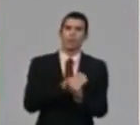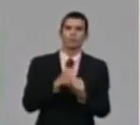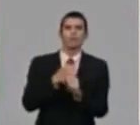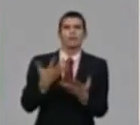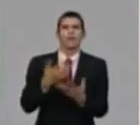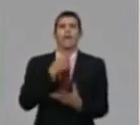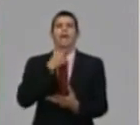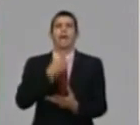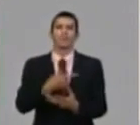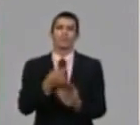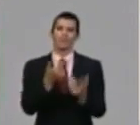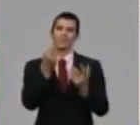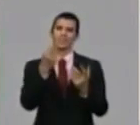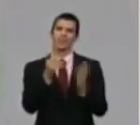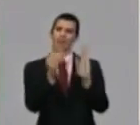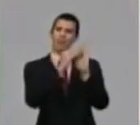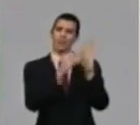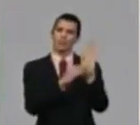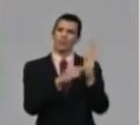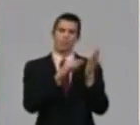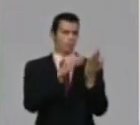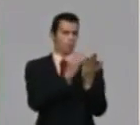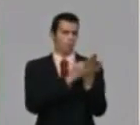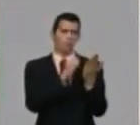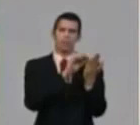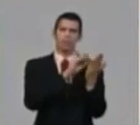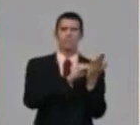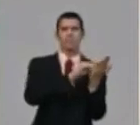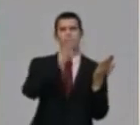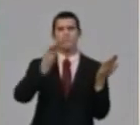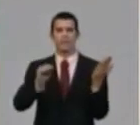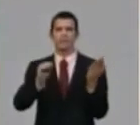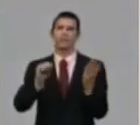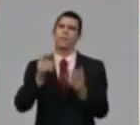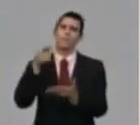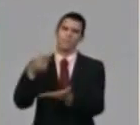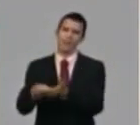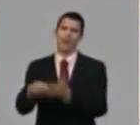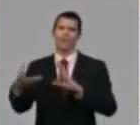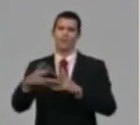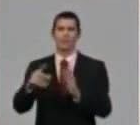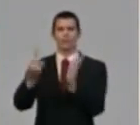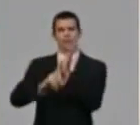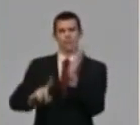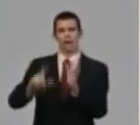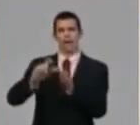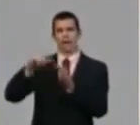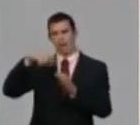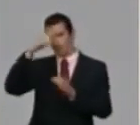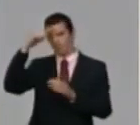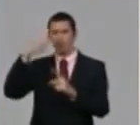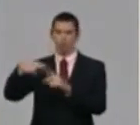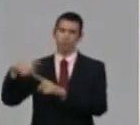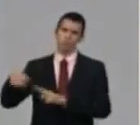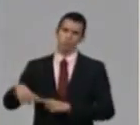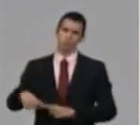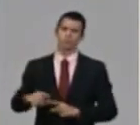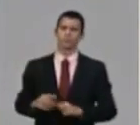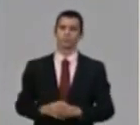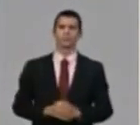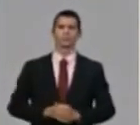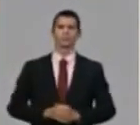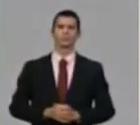del transfer móvil. Y ya en el mes de marzo se aprecia un incremento en un 20% de las transacciones que se venían realizando por